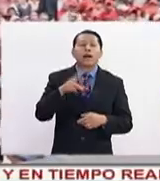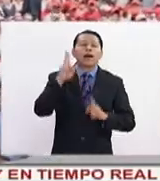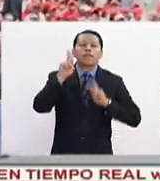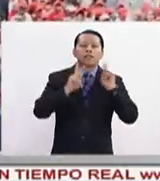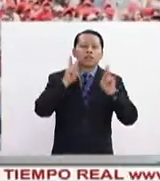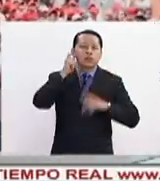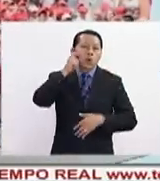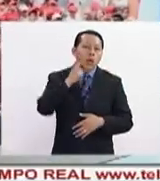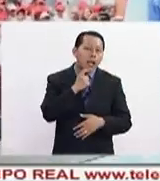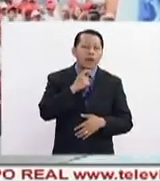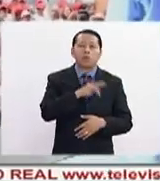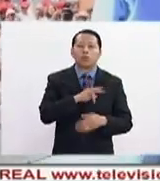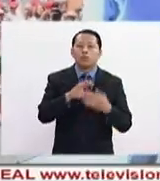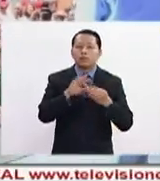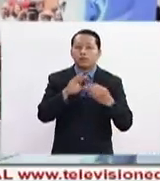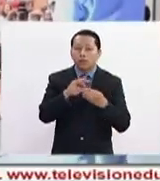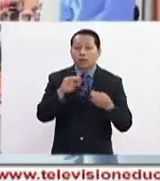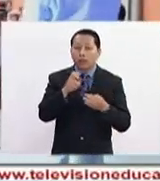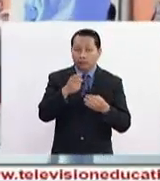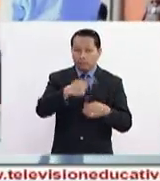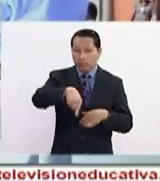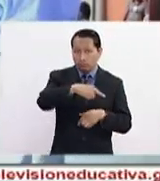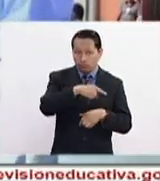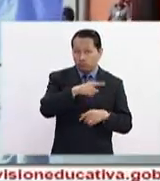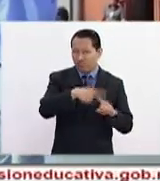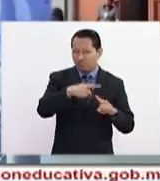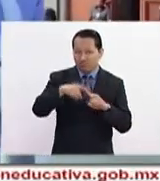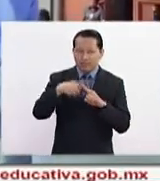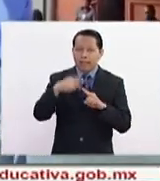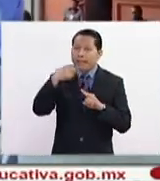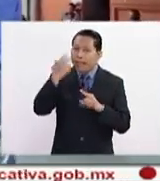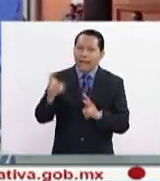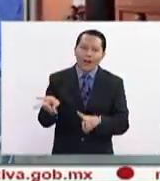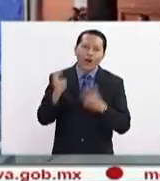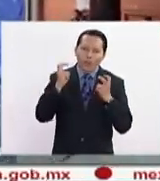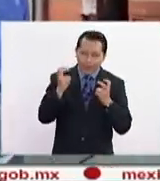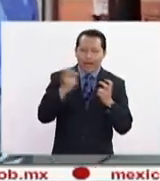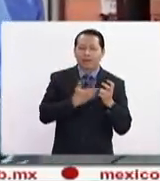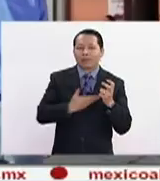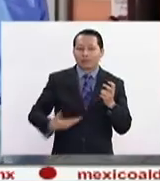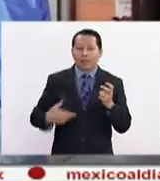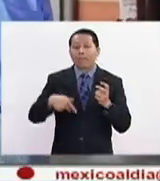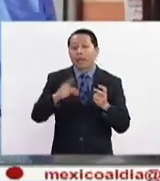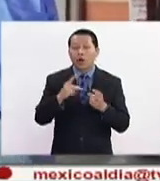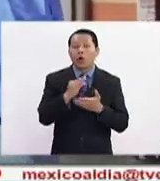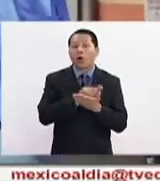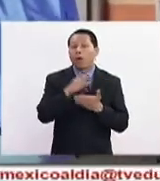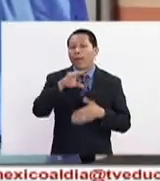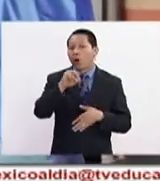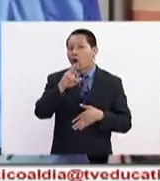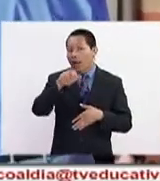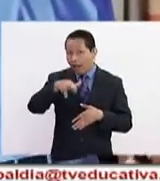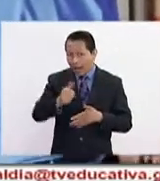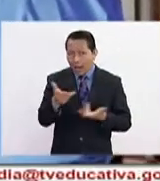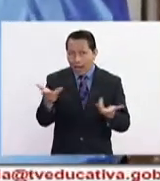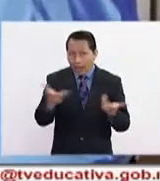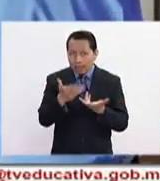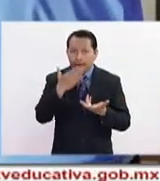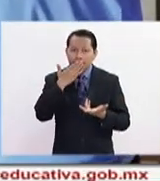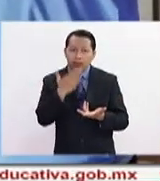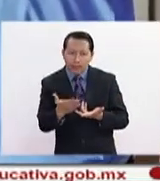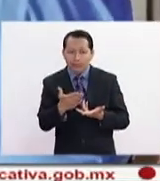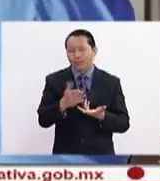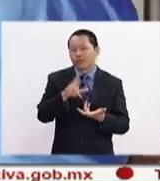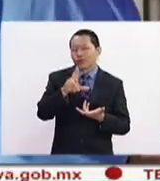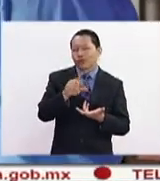donde también afirmó que sus opositores van a intentar robarle la presidencia, pero si Morena, dijo, hace bien las cosas, esto